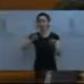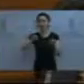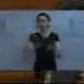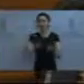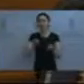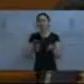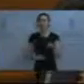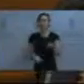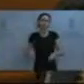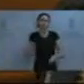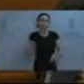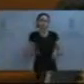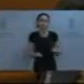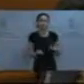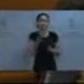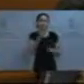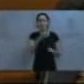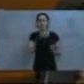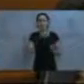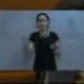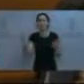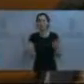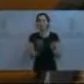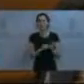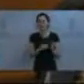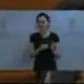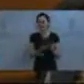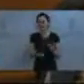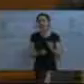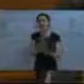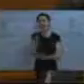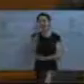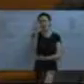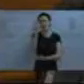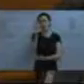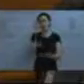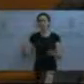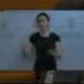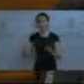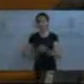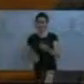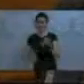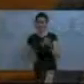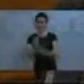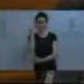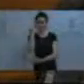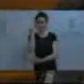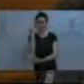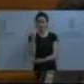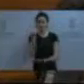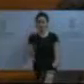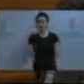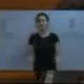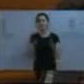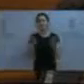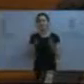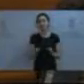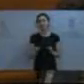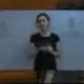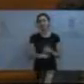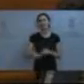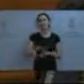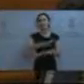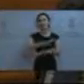en Piraguas, 4.000 diarias. Y si a esto añadimos las zonas costeras, como por